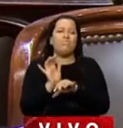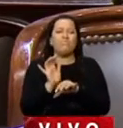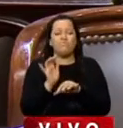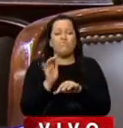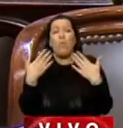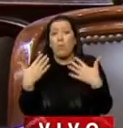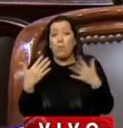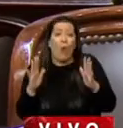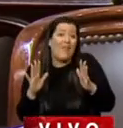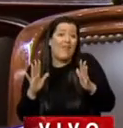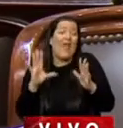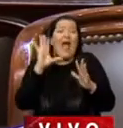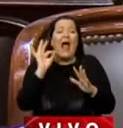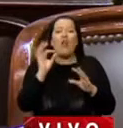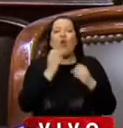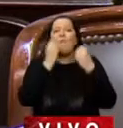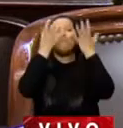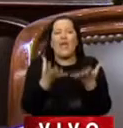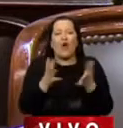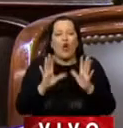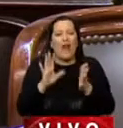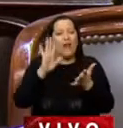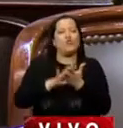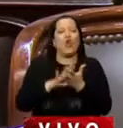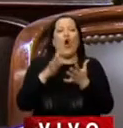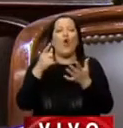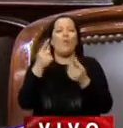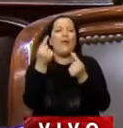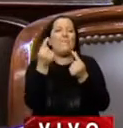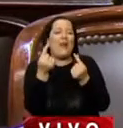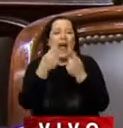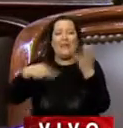una posibilidad de una mejora desde el punto de vista del financiamiento, no tiene costo fiscal.